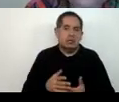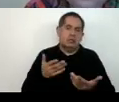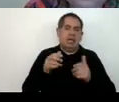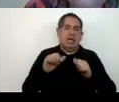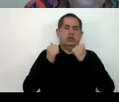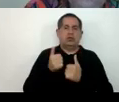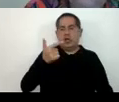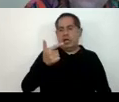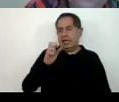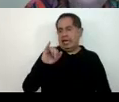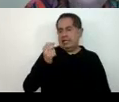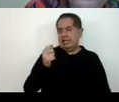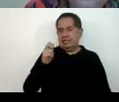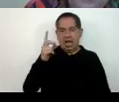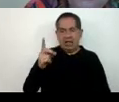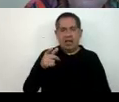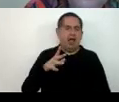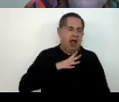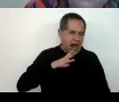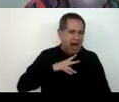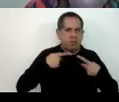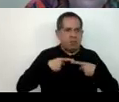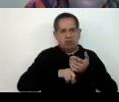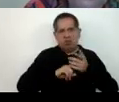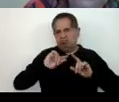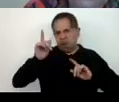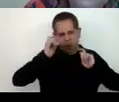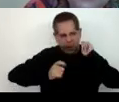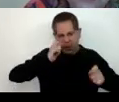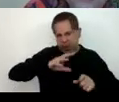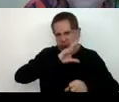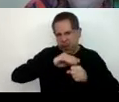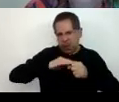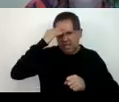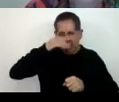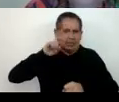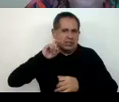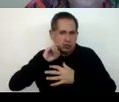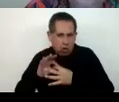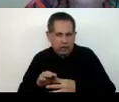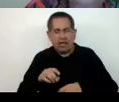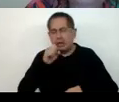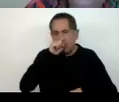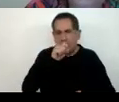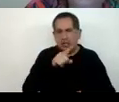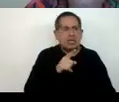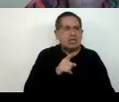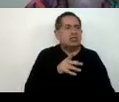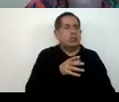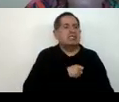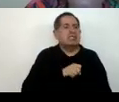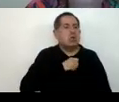pues se encuentra en personal capacitado en sexología y en salud sexual